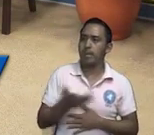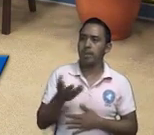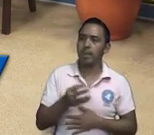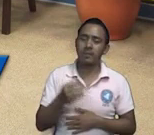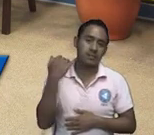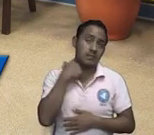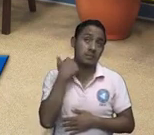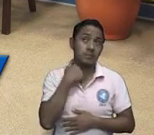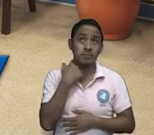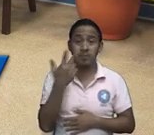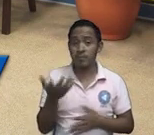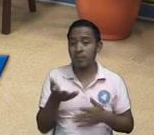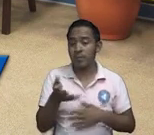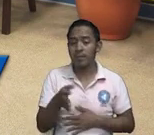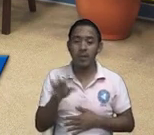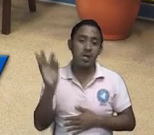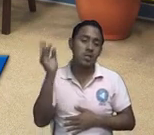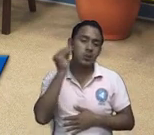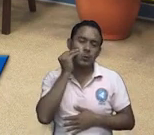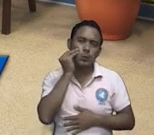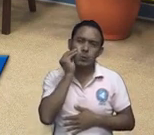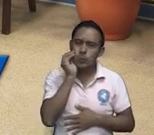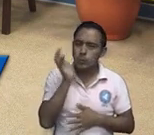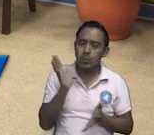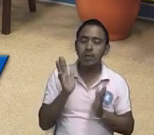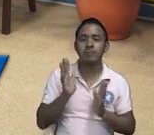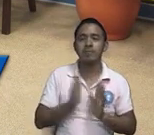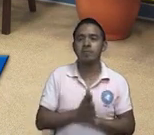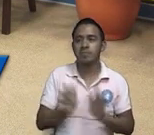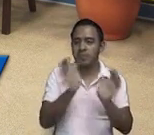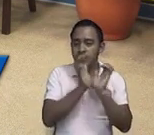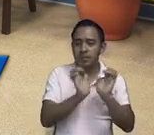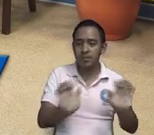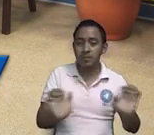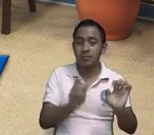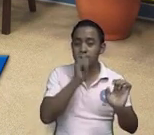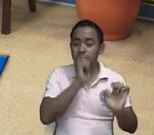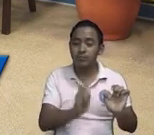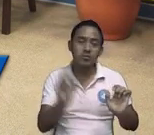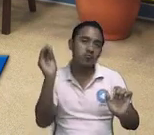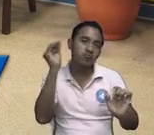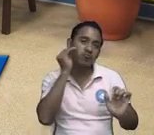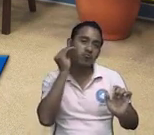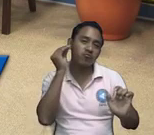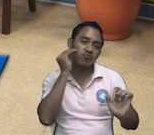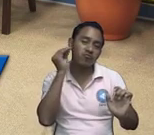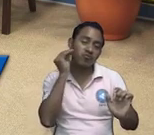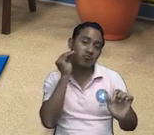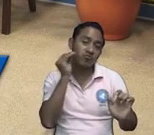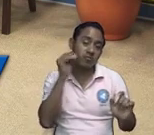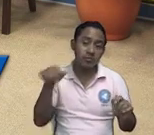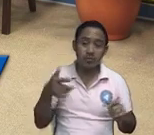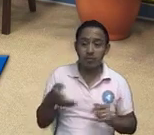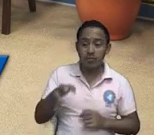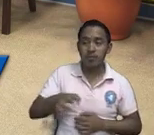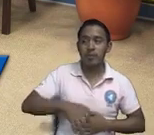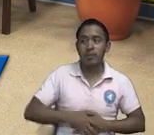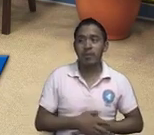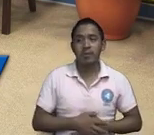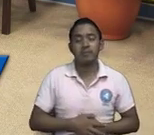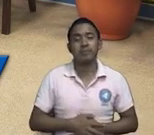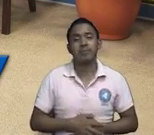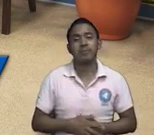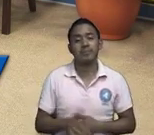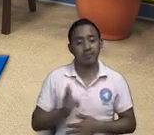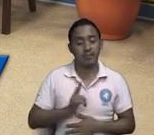Generalmente muestra el hocico siempre helado y los niños siempre juegan con él. Mira, cuando tenemos